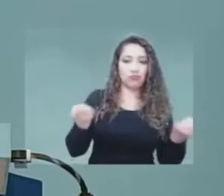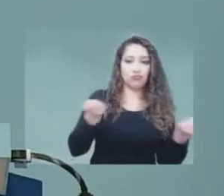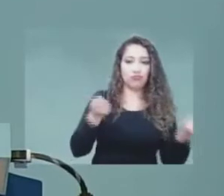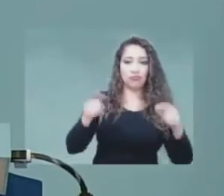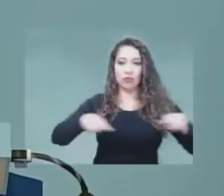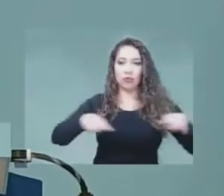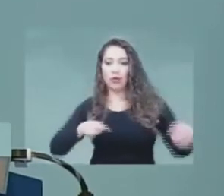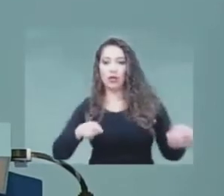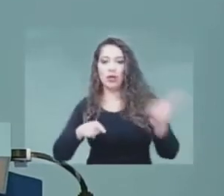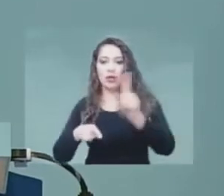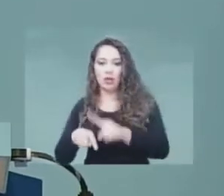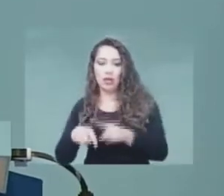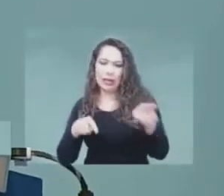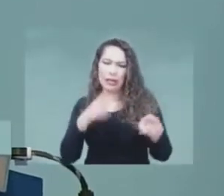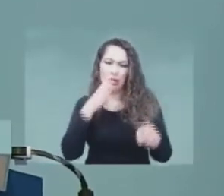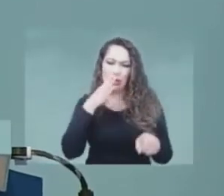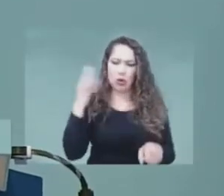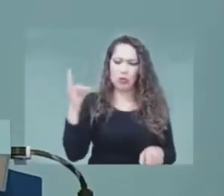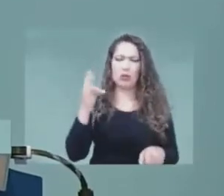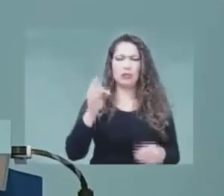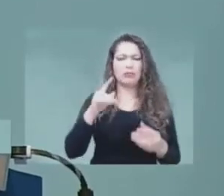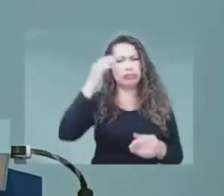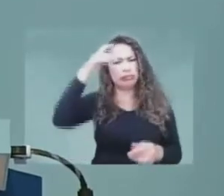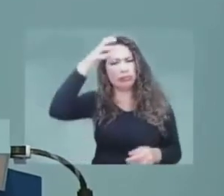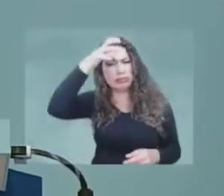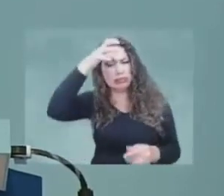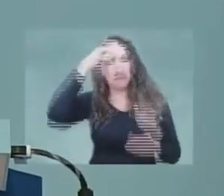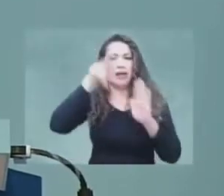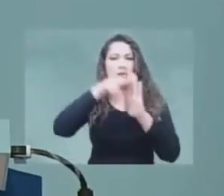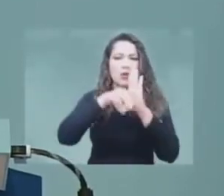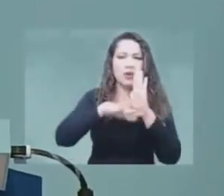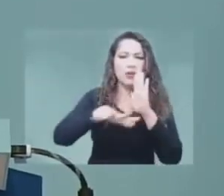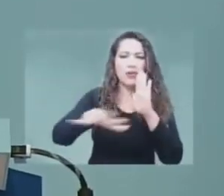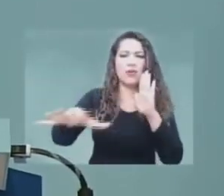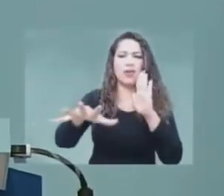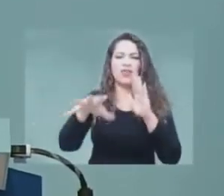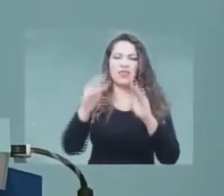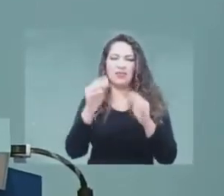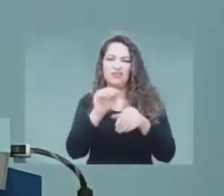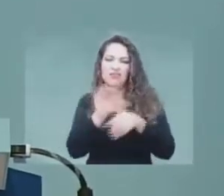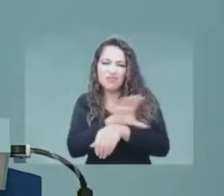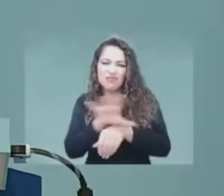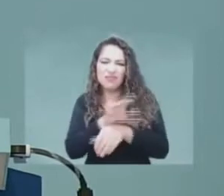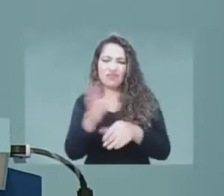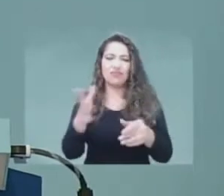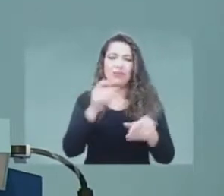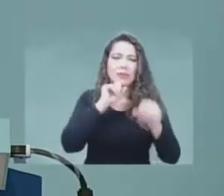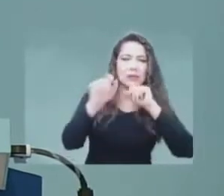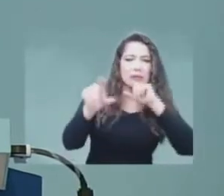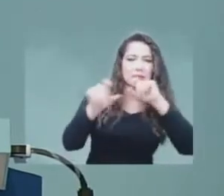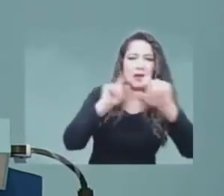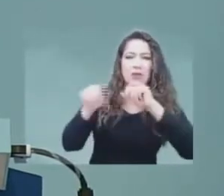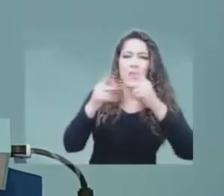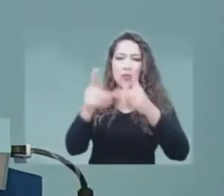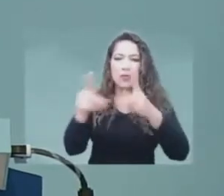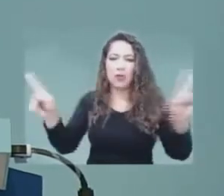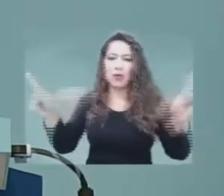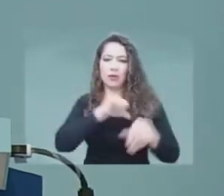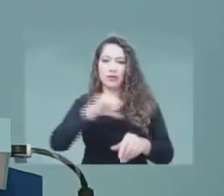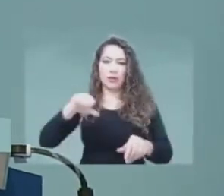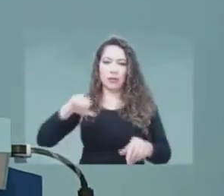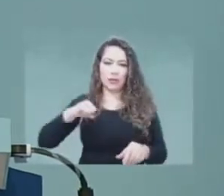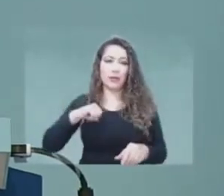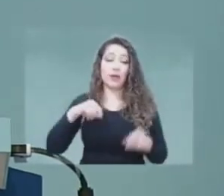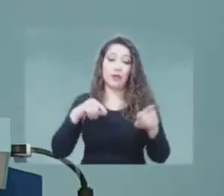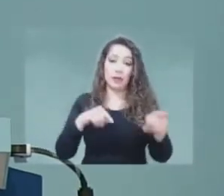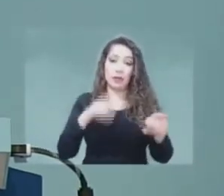en políticas públicas digitales y consultor de distintas entidades del sector público y privado. Actualmente es CEO